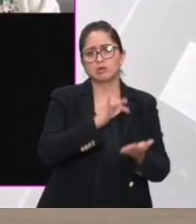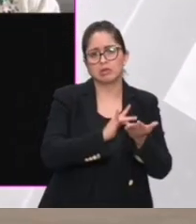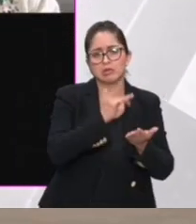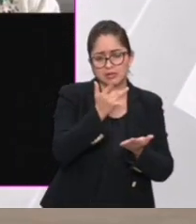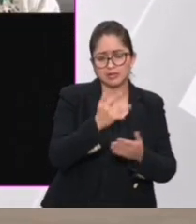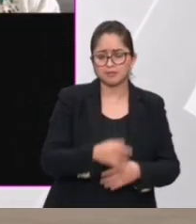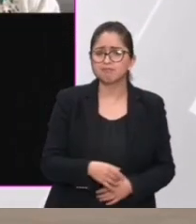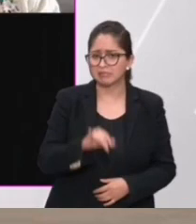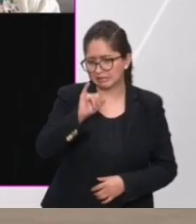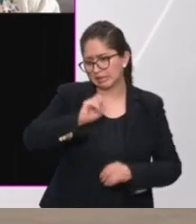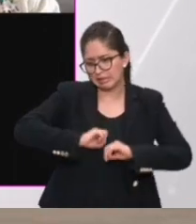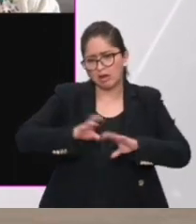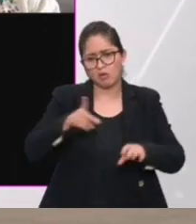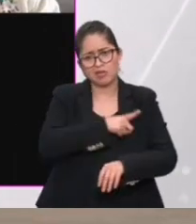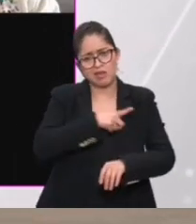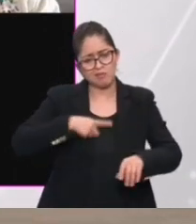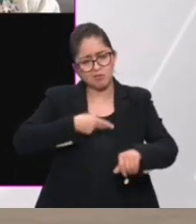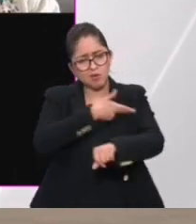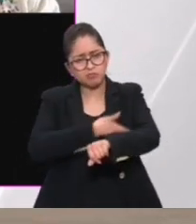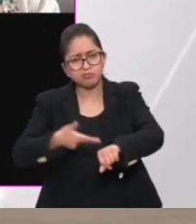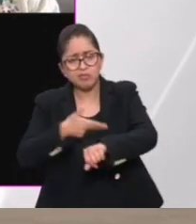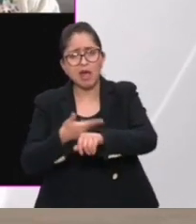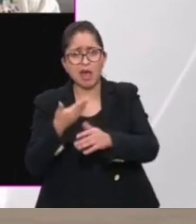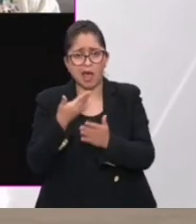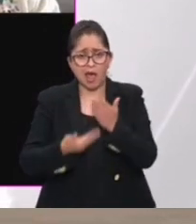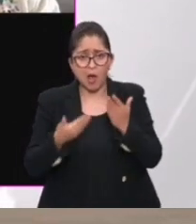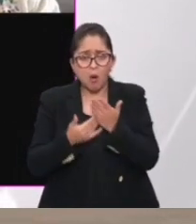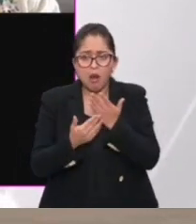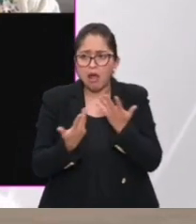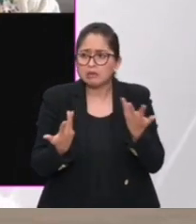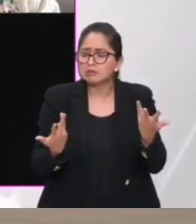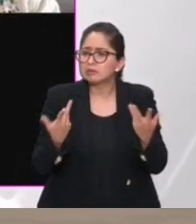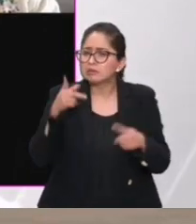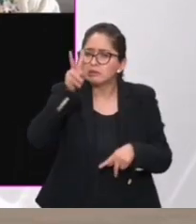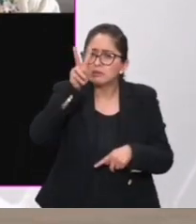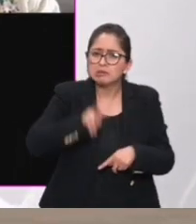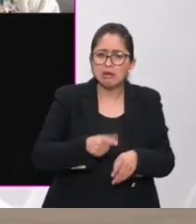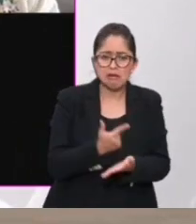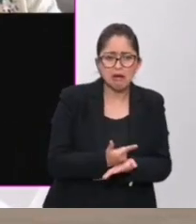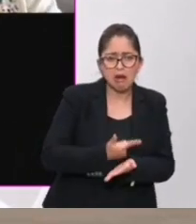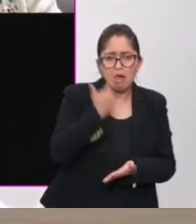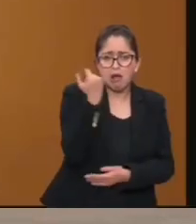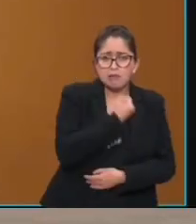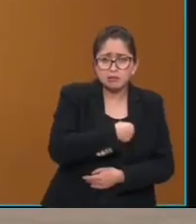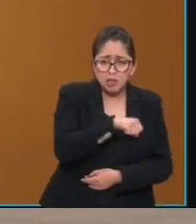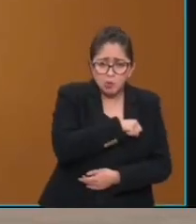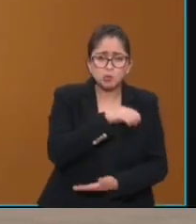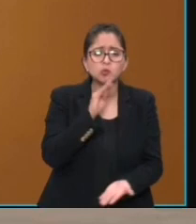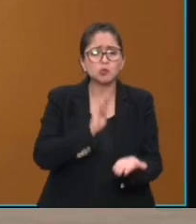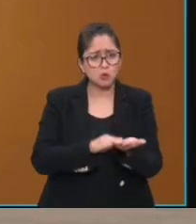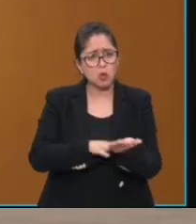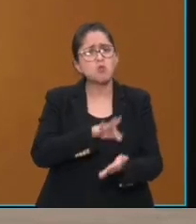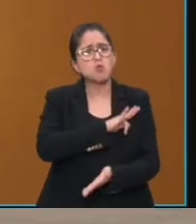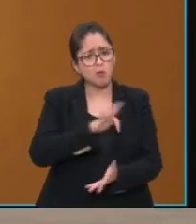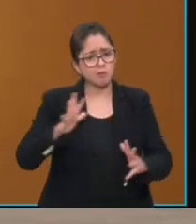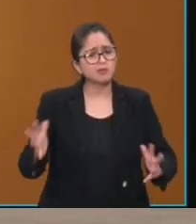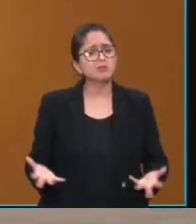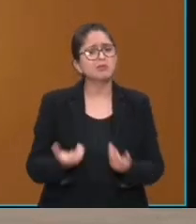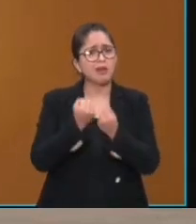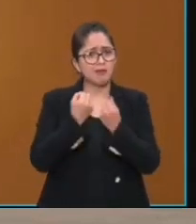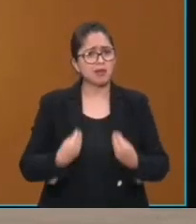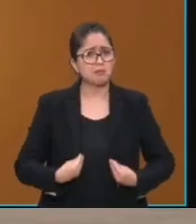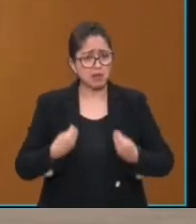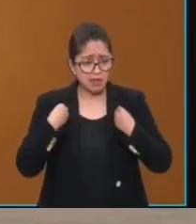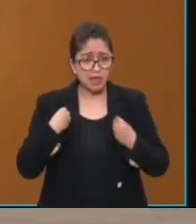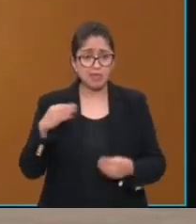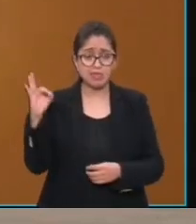la tragedia más grande que ha vivido este país en materia sanitaria y todavía es tiempo de salvar vidas. Es muy probable que en las siguientes